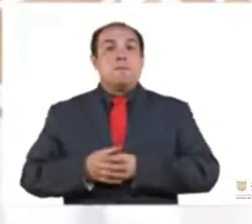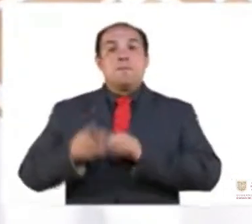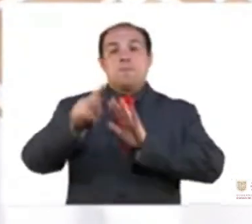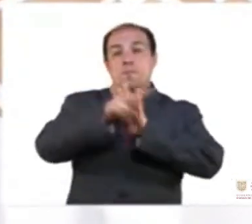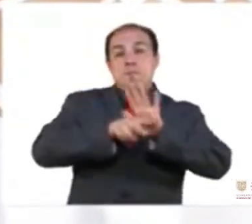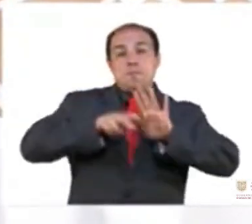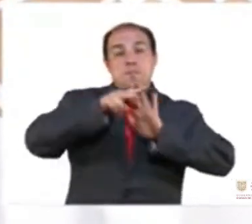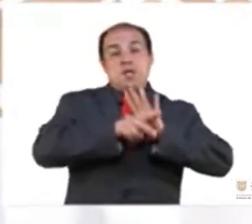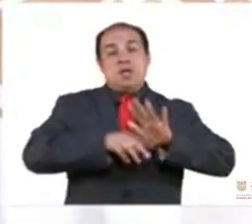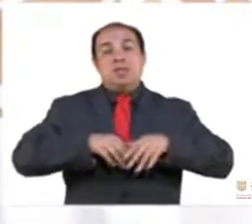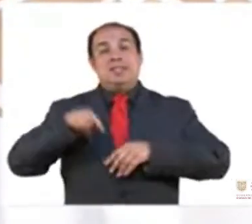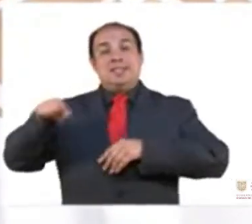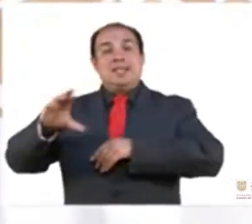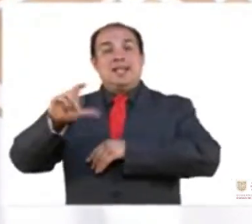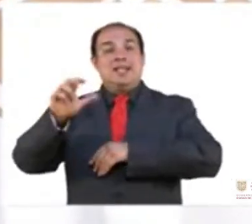muchísimos